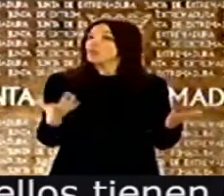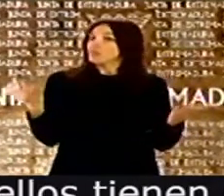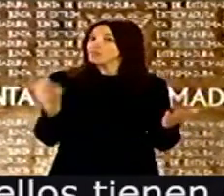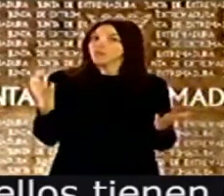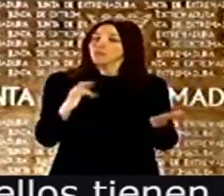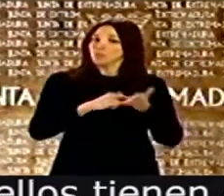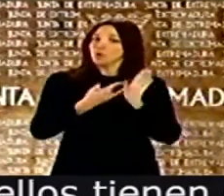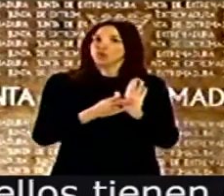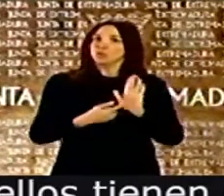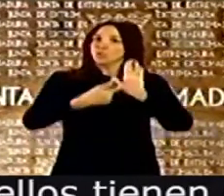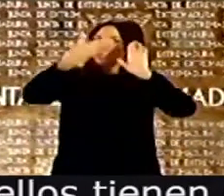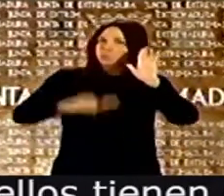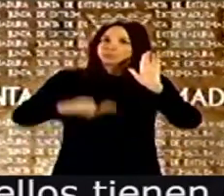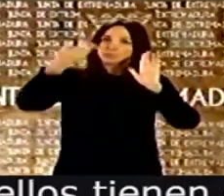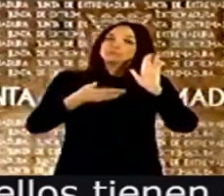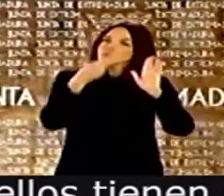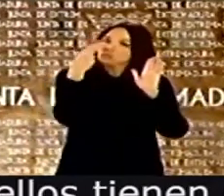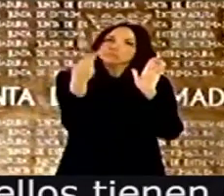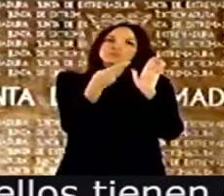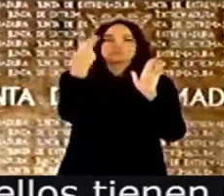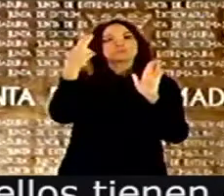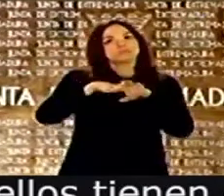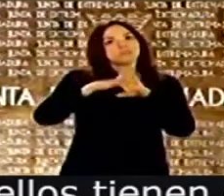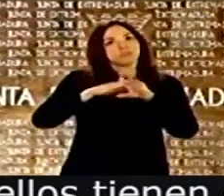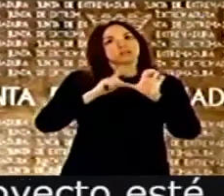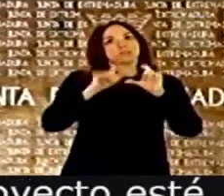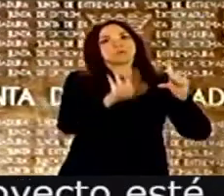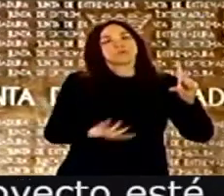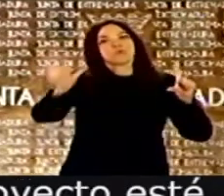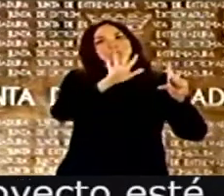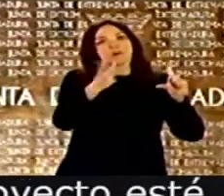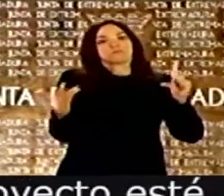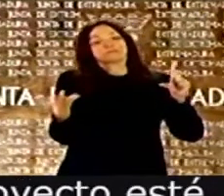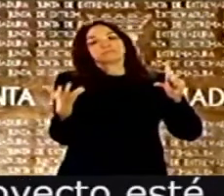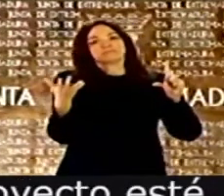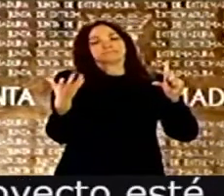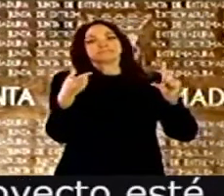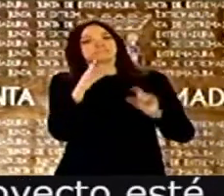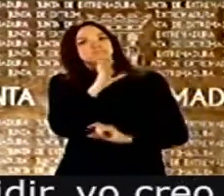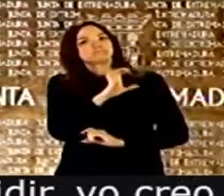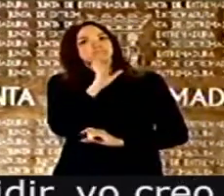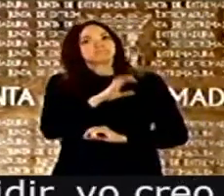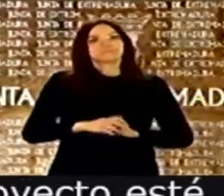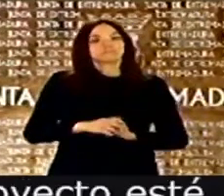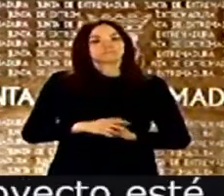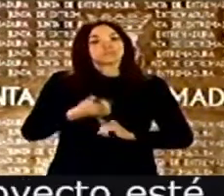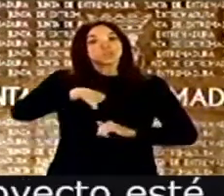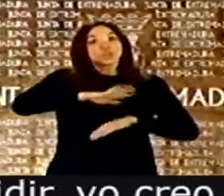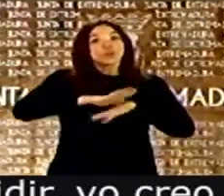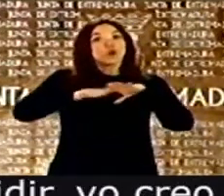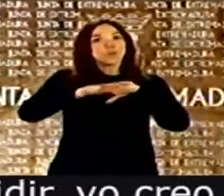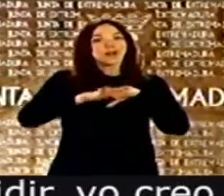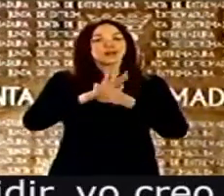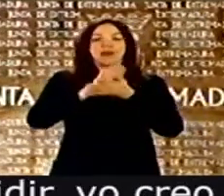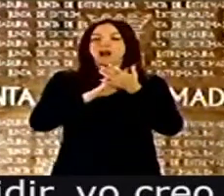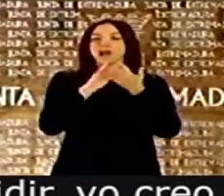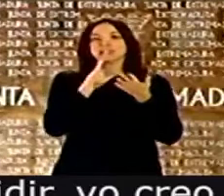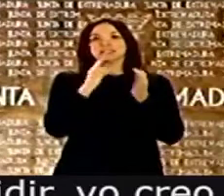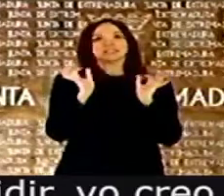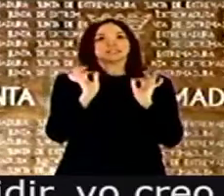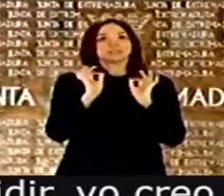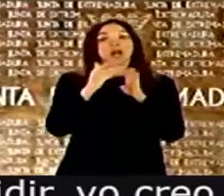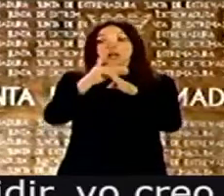un proyecto importante e interesante para la región y desde luego resulta curioso que no seamos el Gobierno el que hable del proyecto, sino que